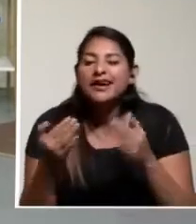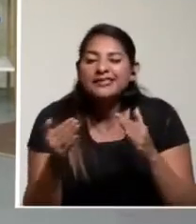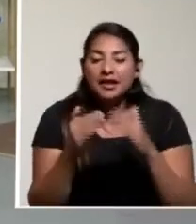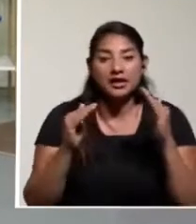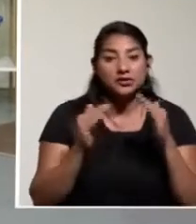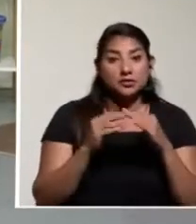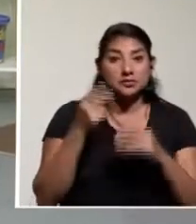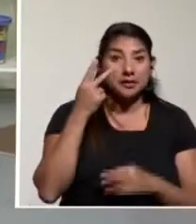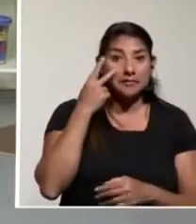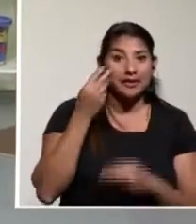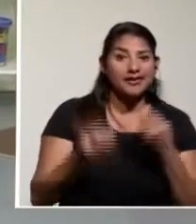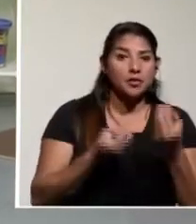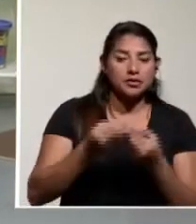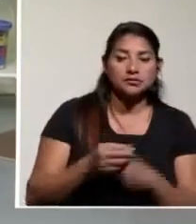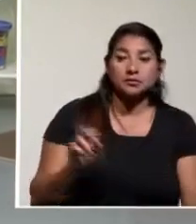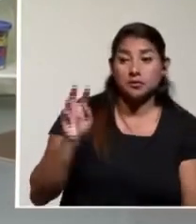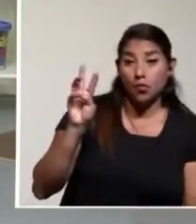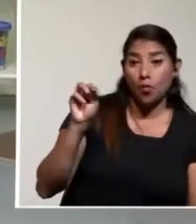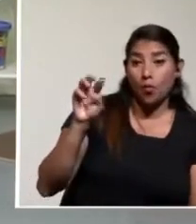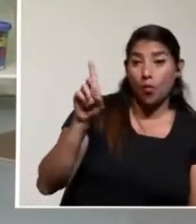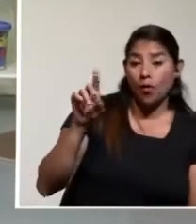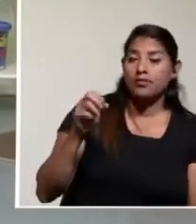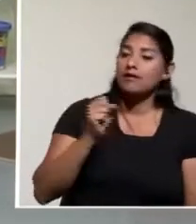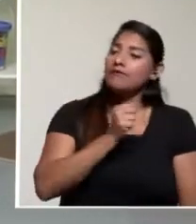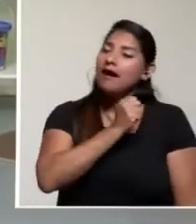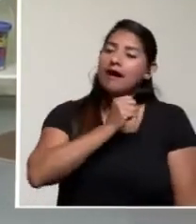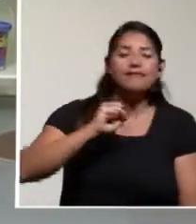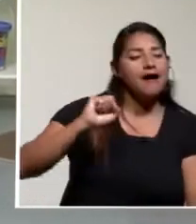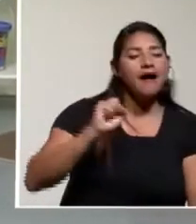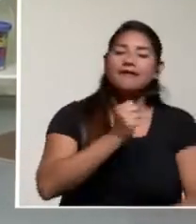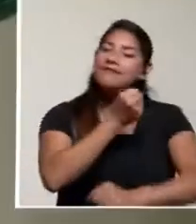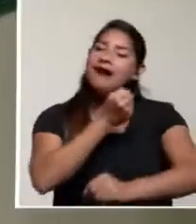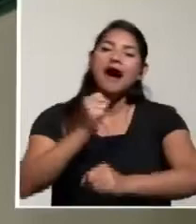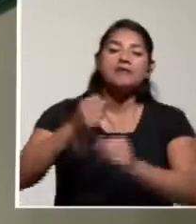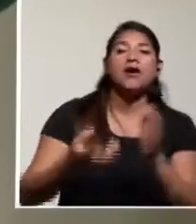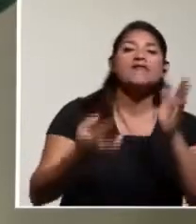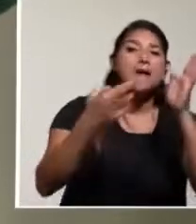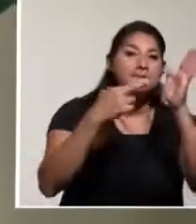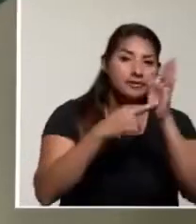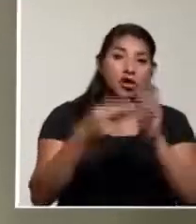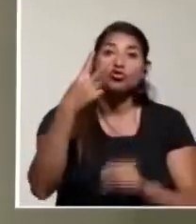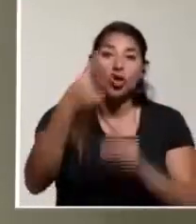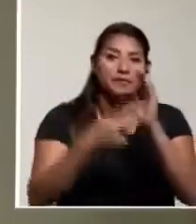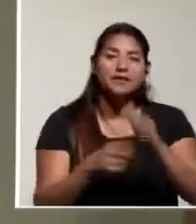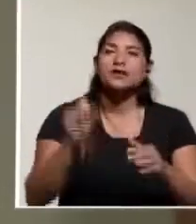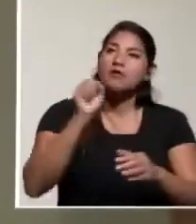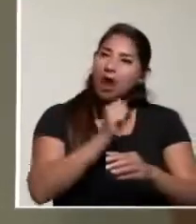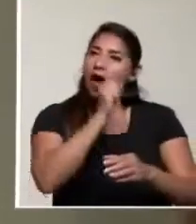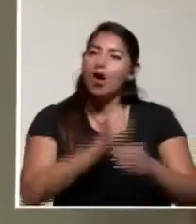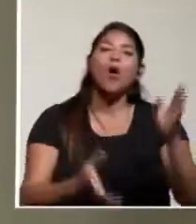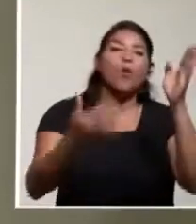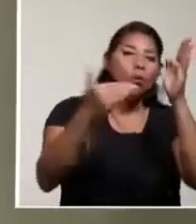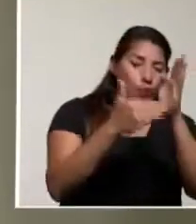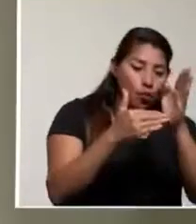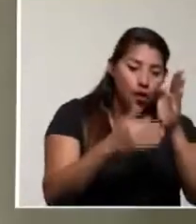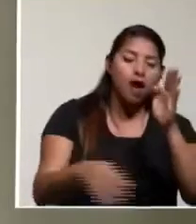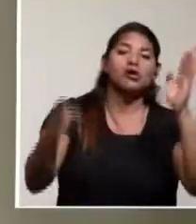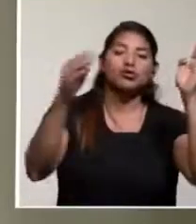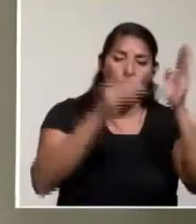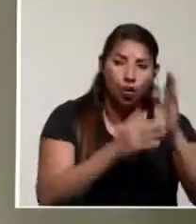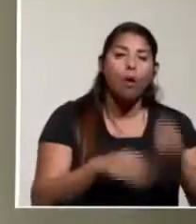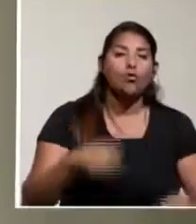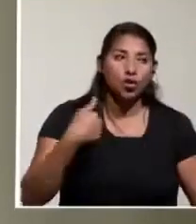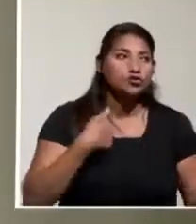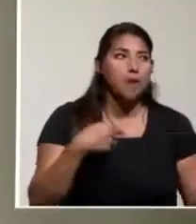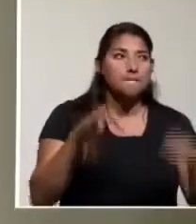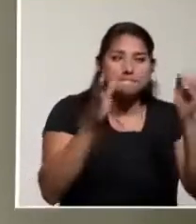vamos a hacer es lo siguiente. Cuando niña Gwen canta, va a repetir la canción dos veces. Entonces, van a hacer los